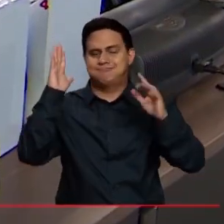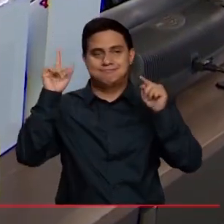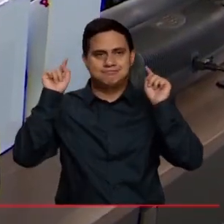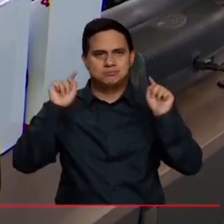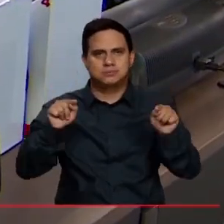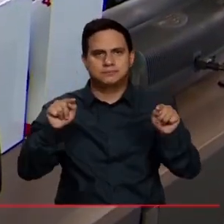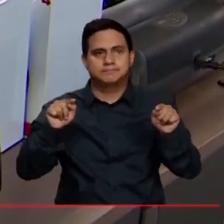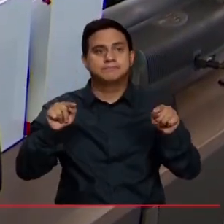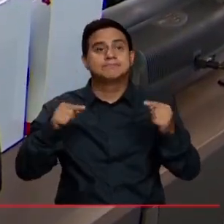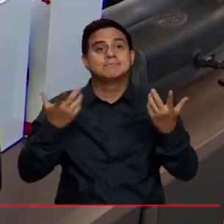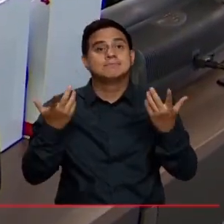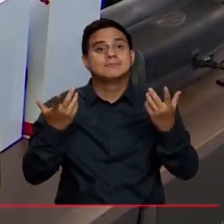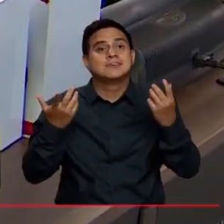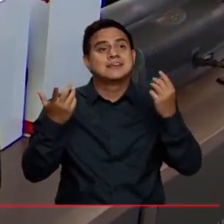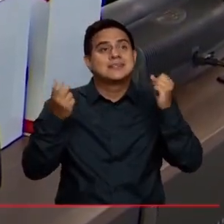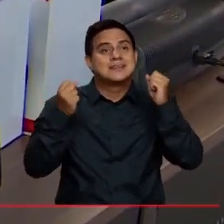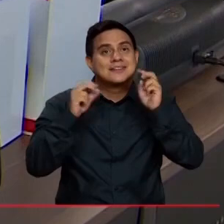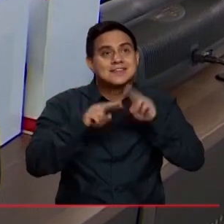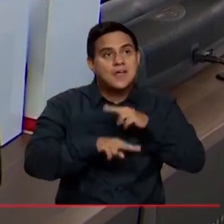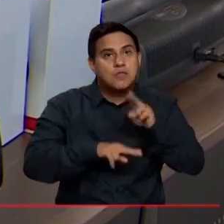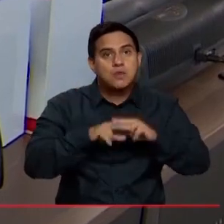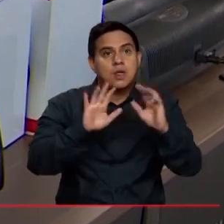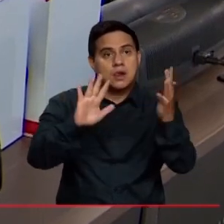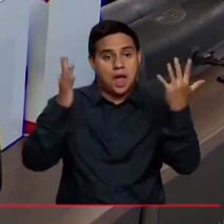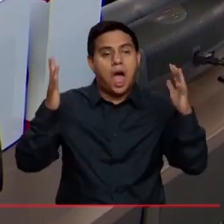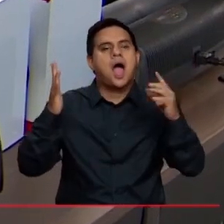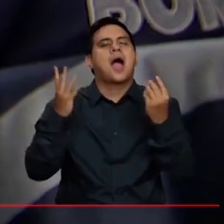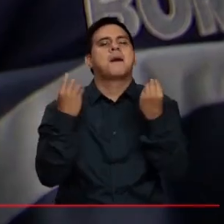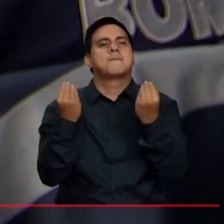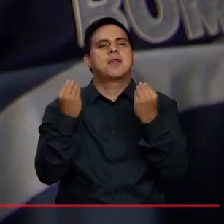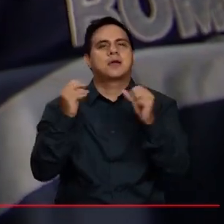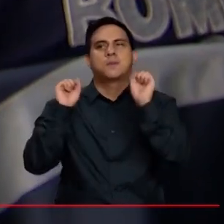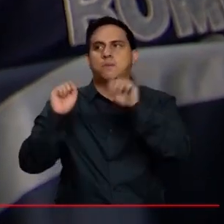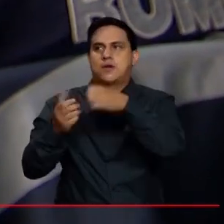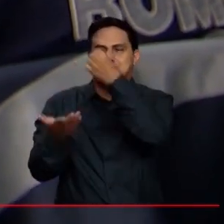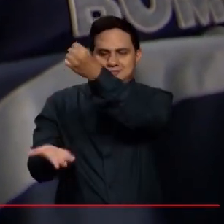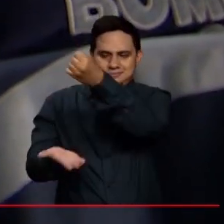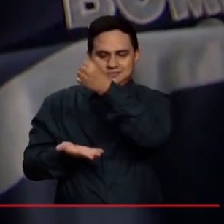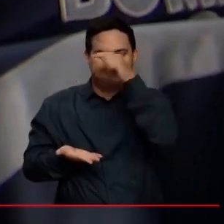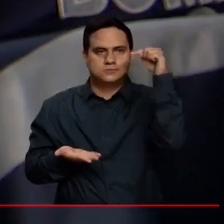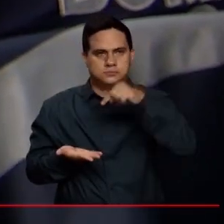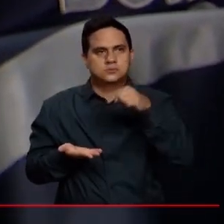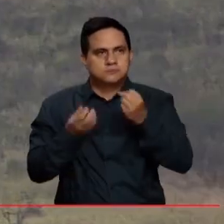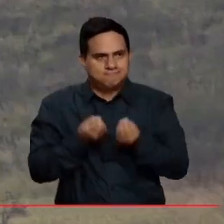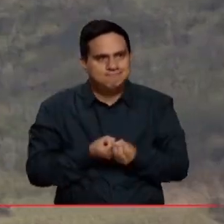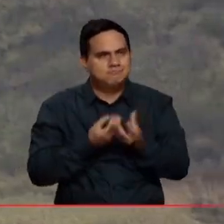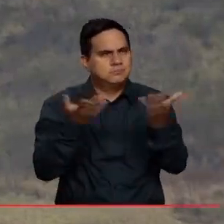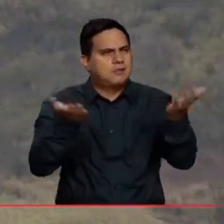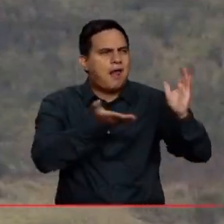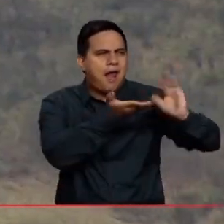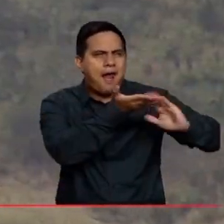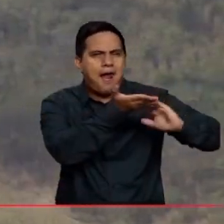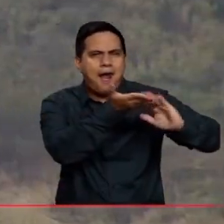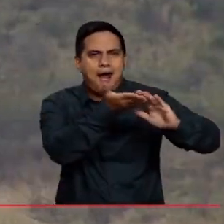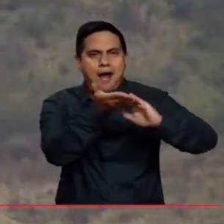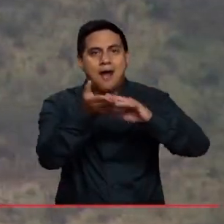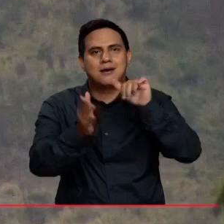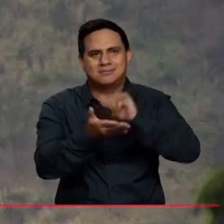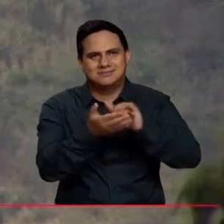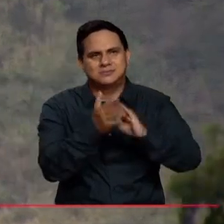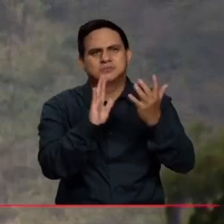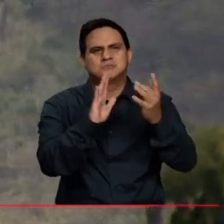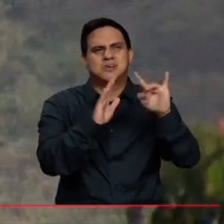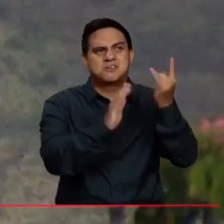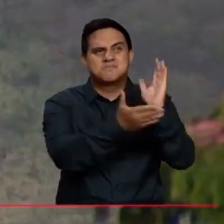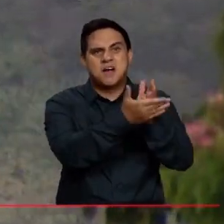medida para facilitar el acceso a recursos para la atención, recuperación y rehabilitación de zonas afectadas por eventos climáticos.